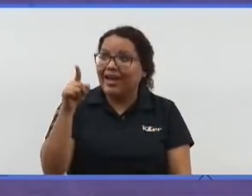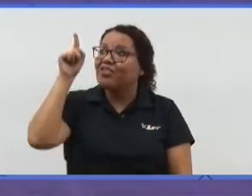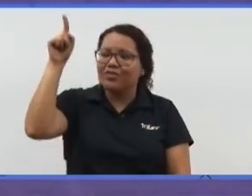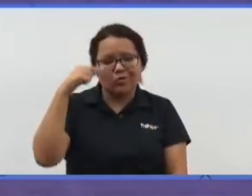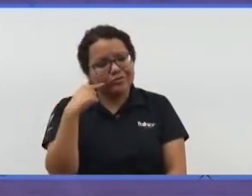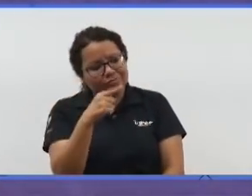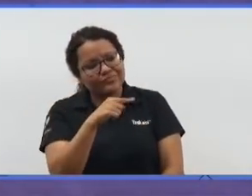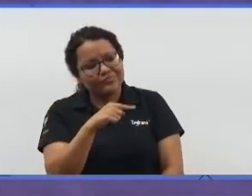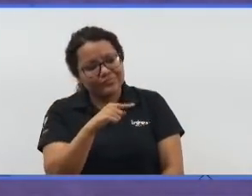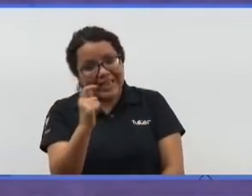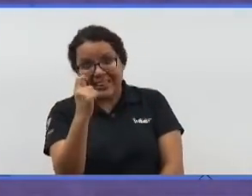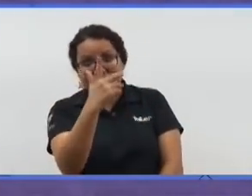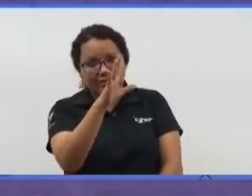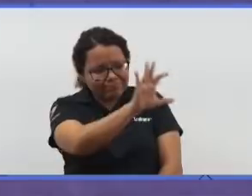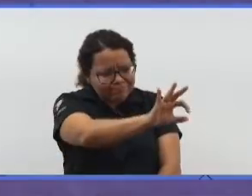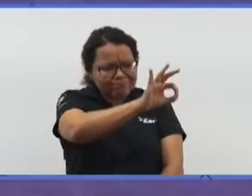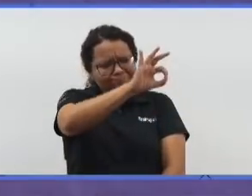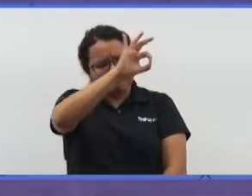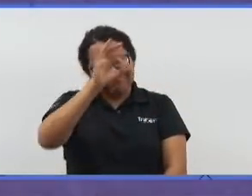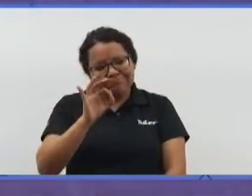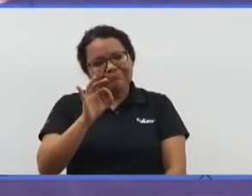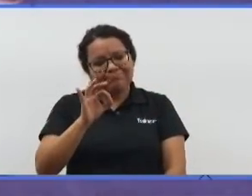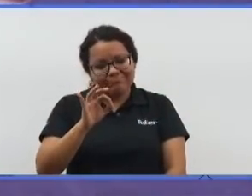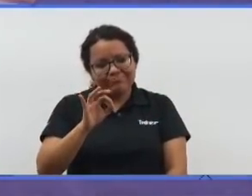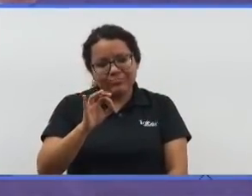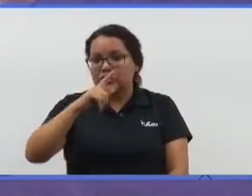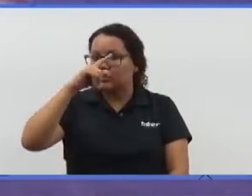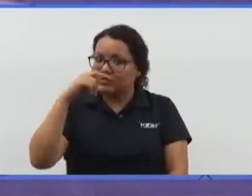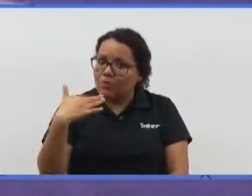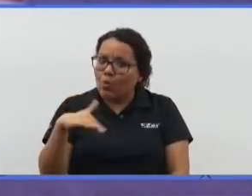para una misión casi imposible